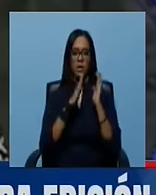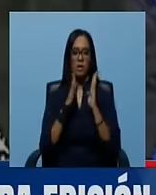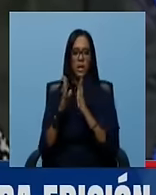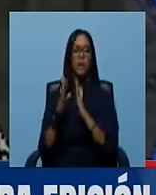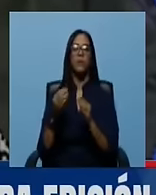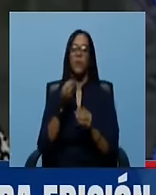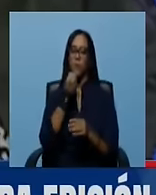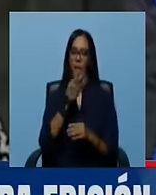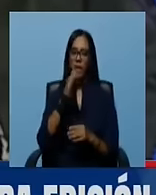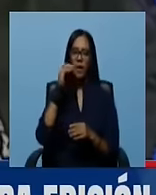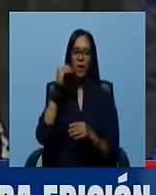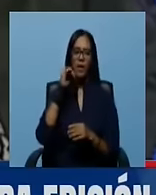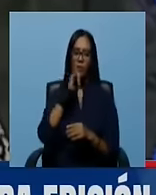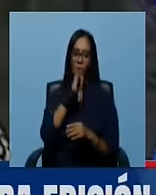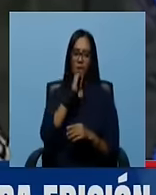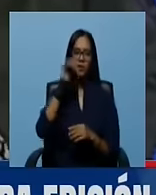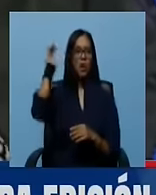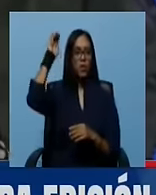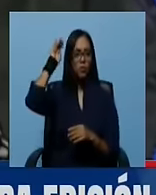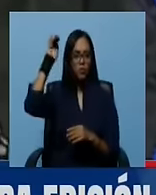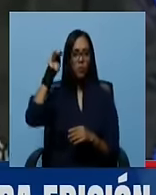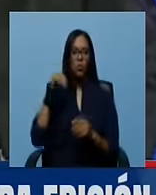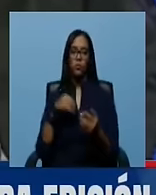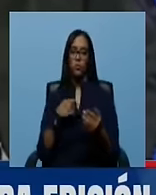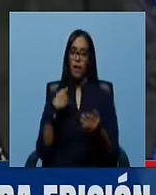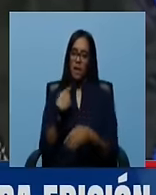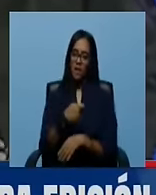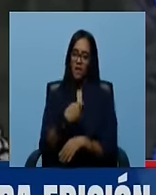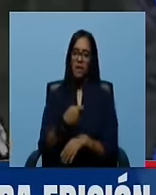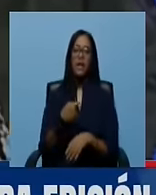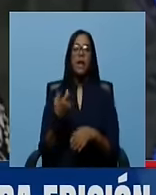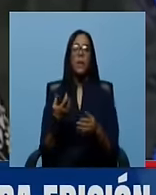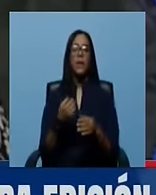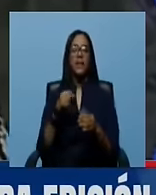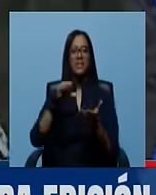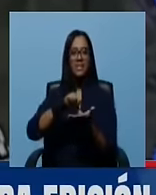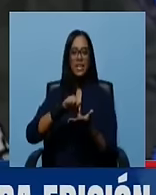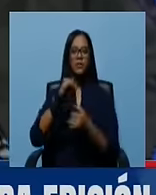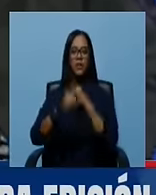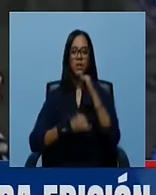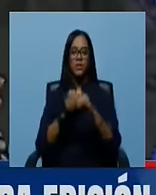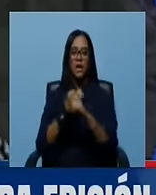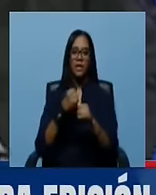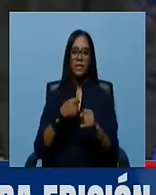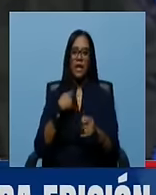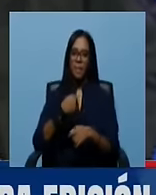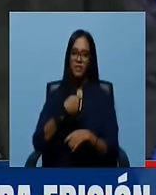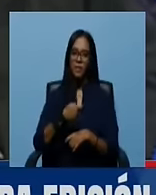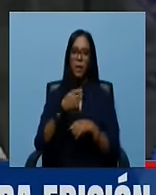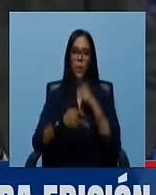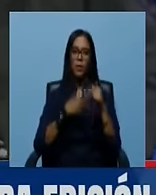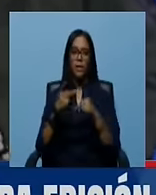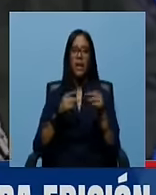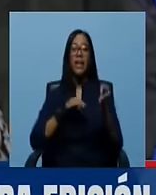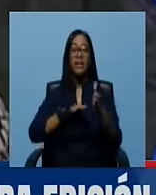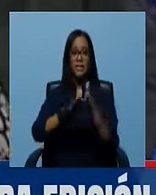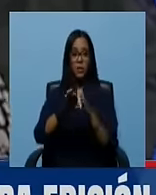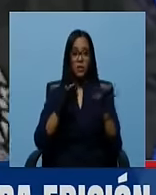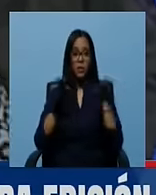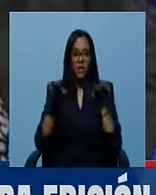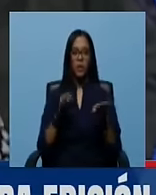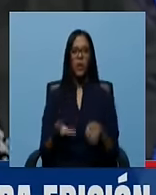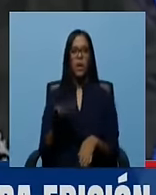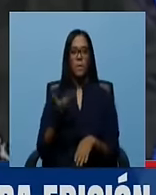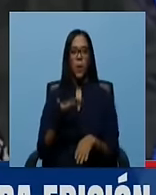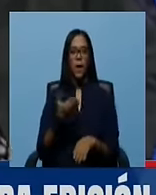para darle con respecto a las inversiones de la mano del Centro Internacional de Inversiones Productivas, desarrollos turísticos importantes en